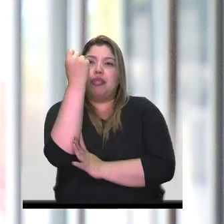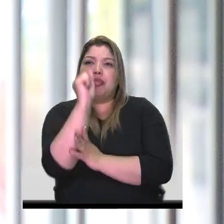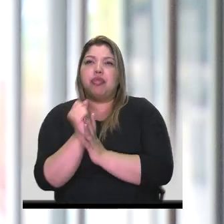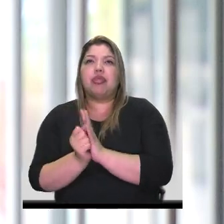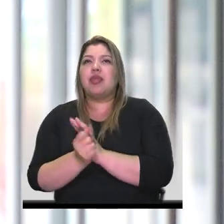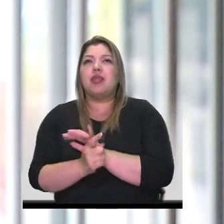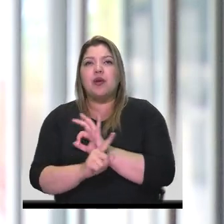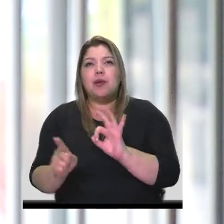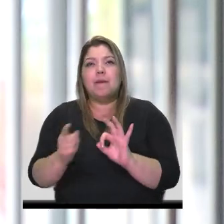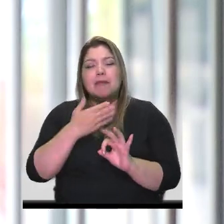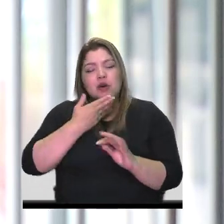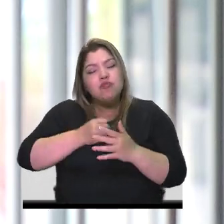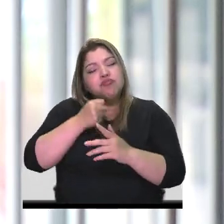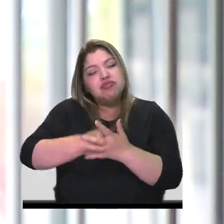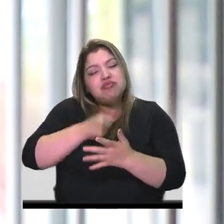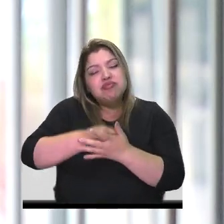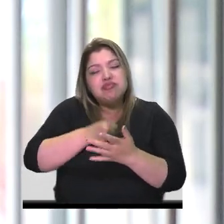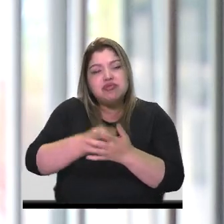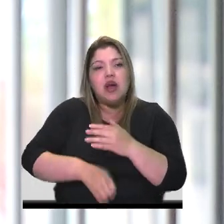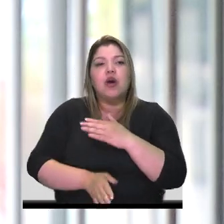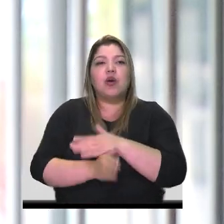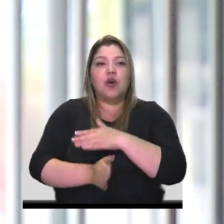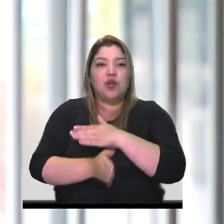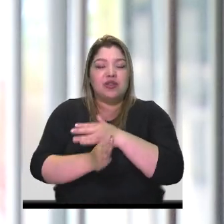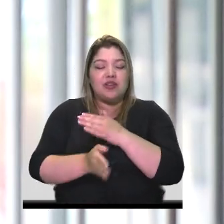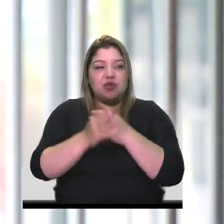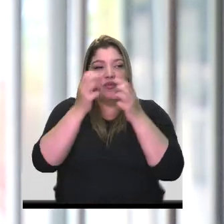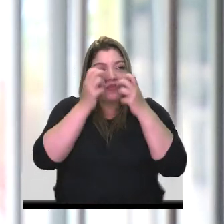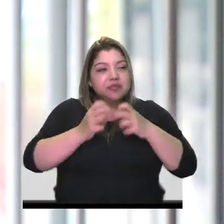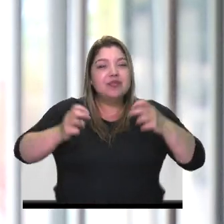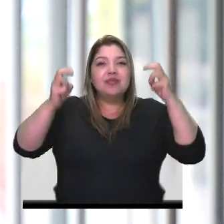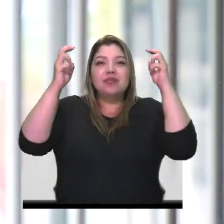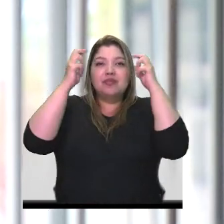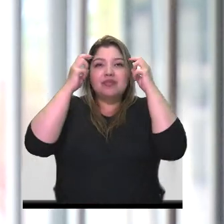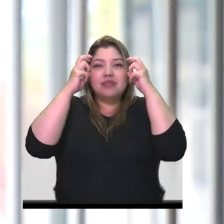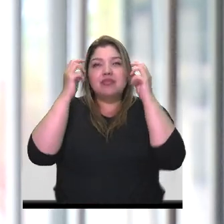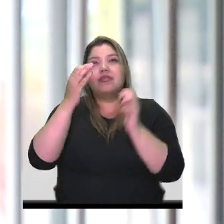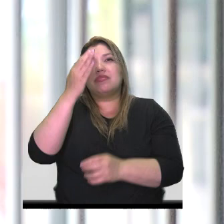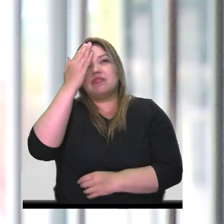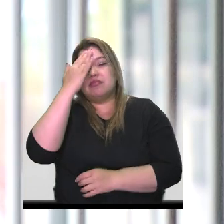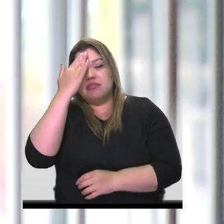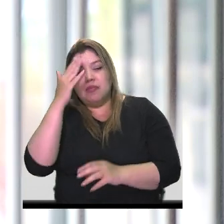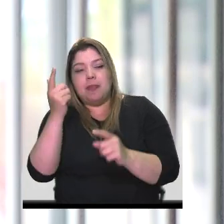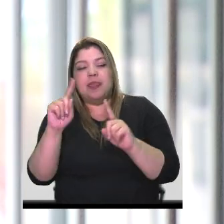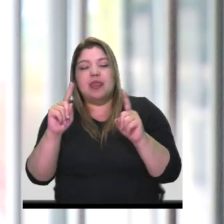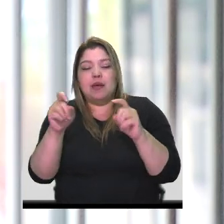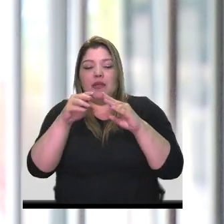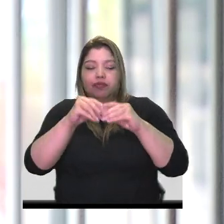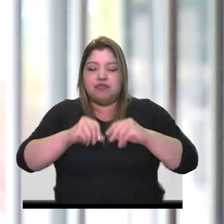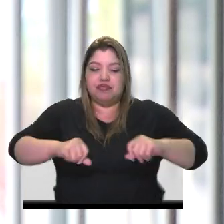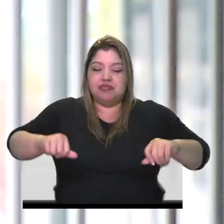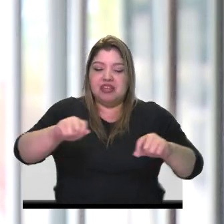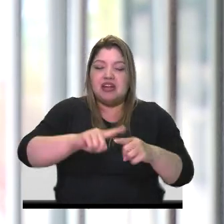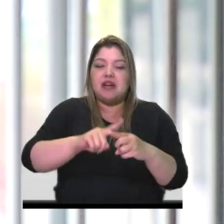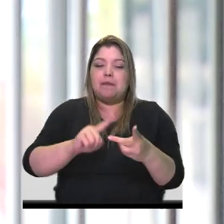promulguen y continúen existiendo unos saberes que tienen que ver no solamente con la tierra, sino también con la